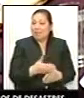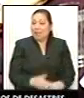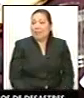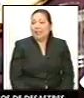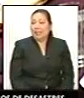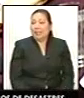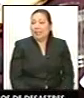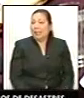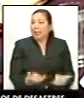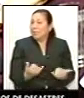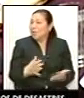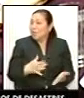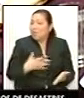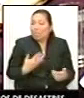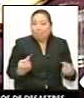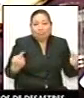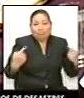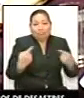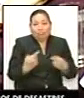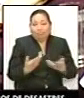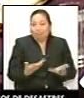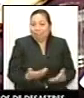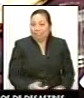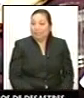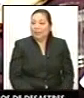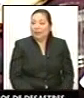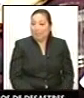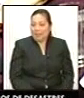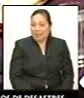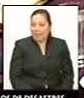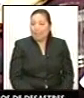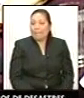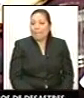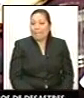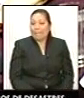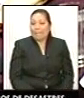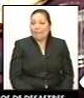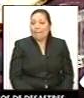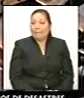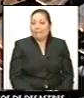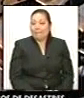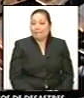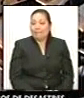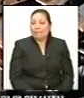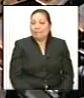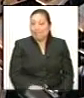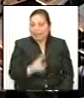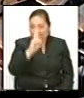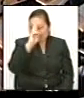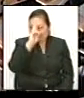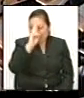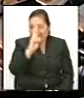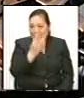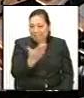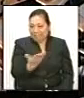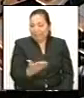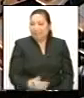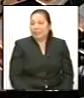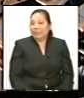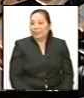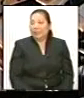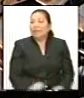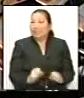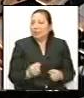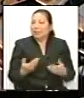O sea, eso no se contrapone una interrupción, me pide el Cristóbal Velázquez. Con el respeto que merece la apreciación del congresista, sí